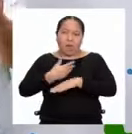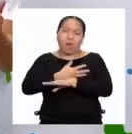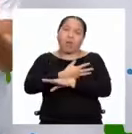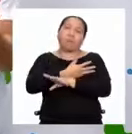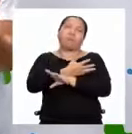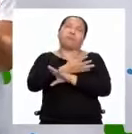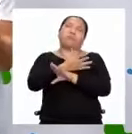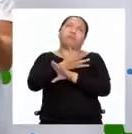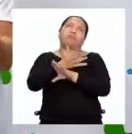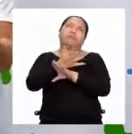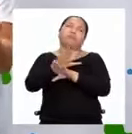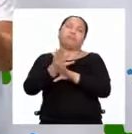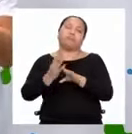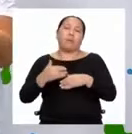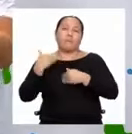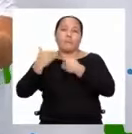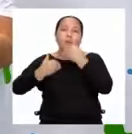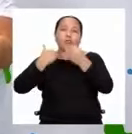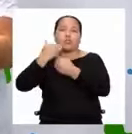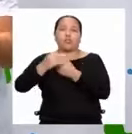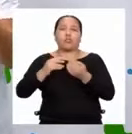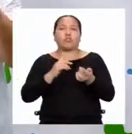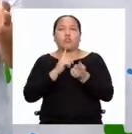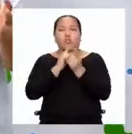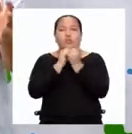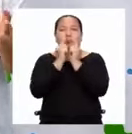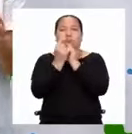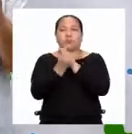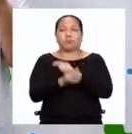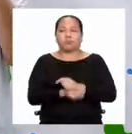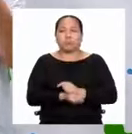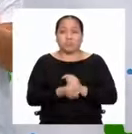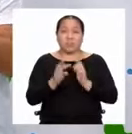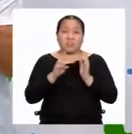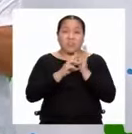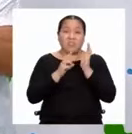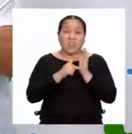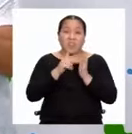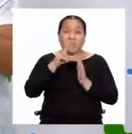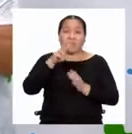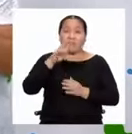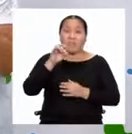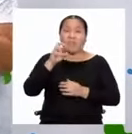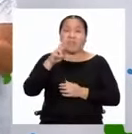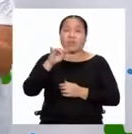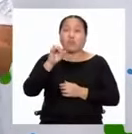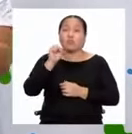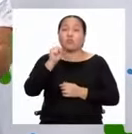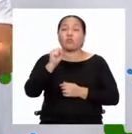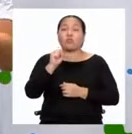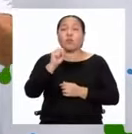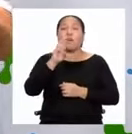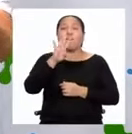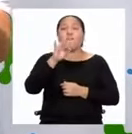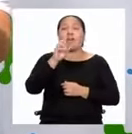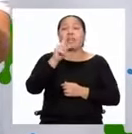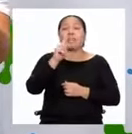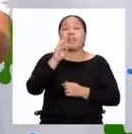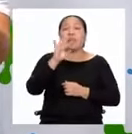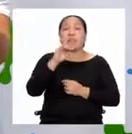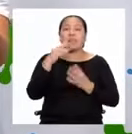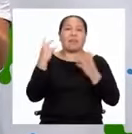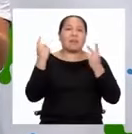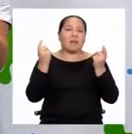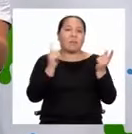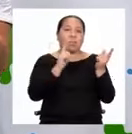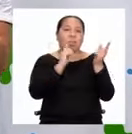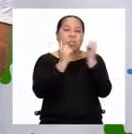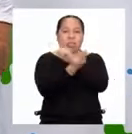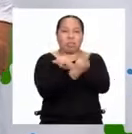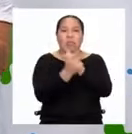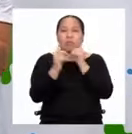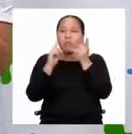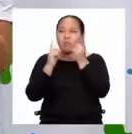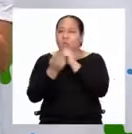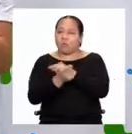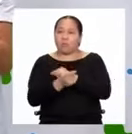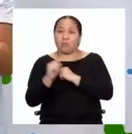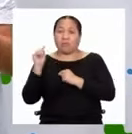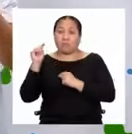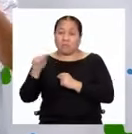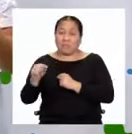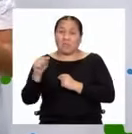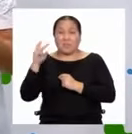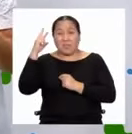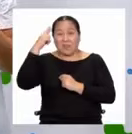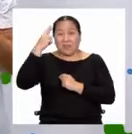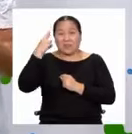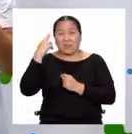evolución. Por eso es que los virus y las bacterias evolucionan mucho más rápido. Y debido a eso, la industria farmacéutica tiene